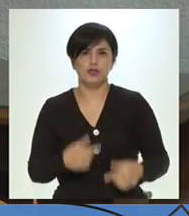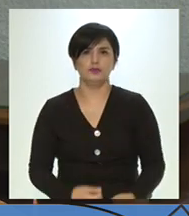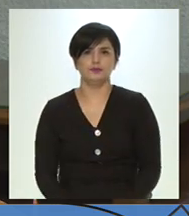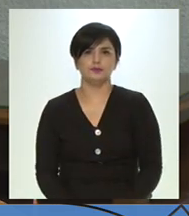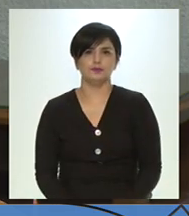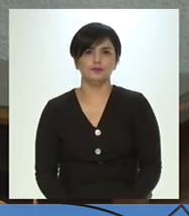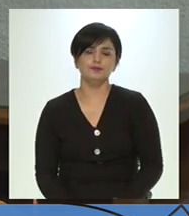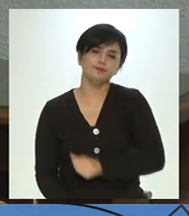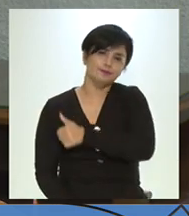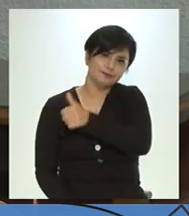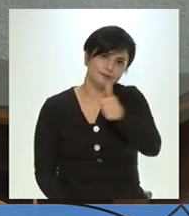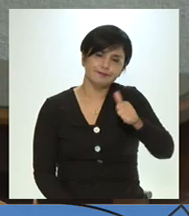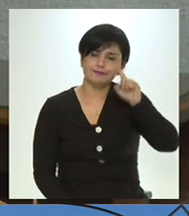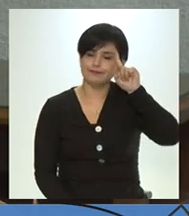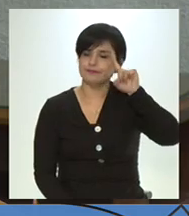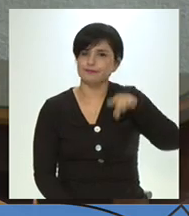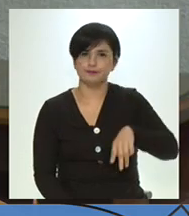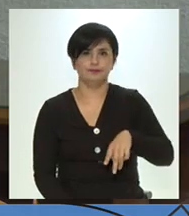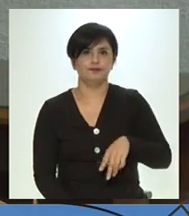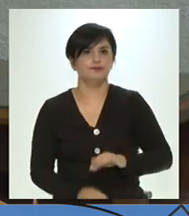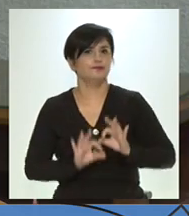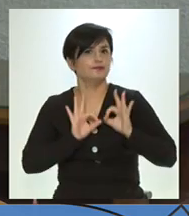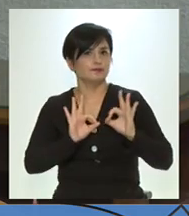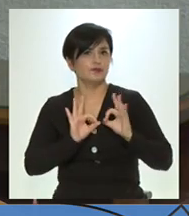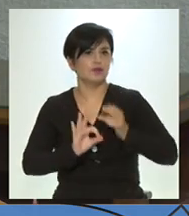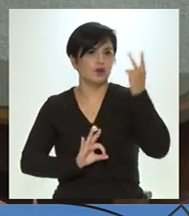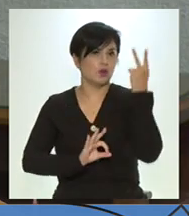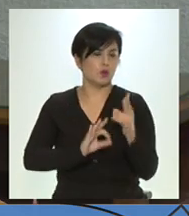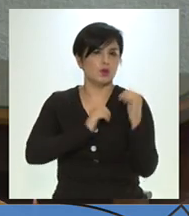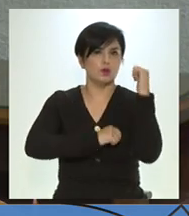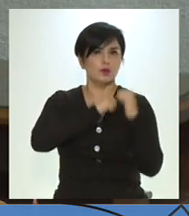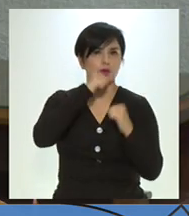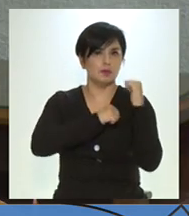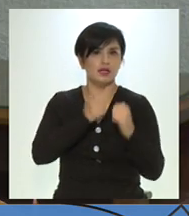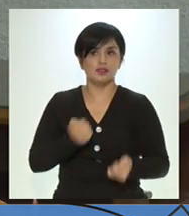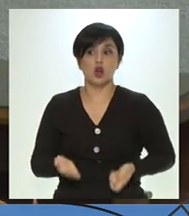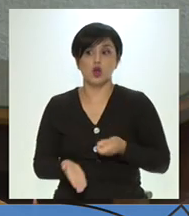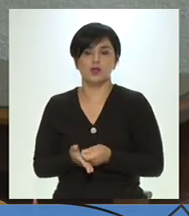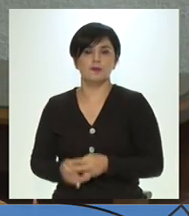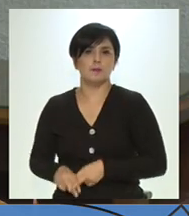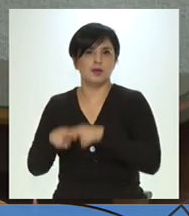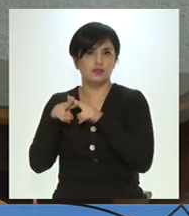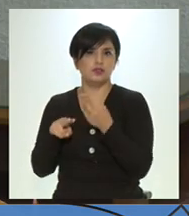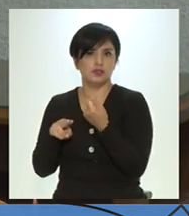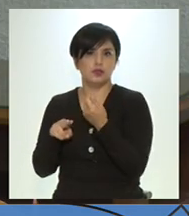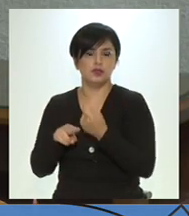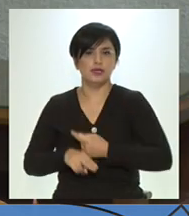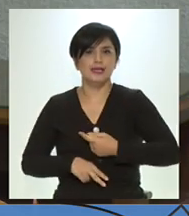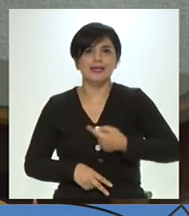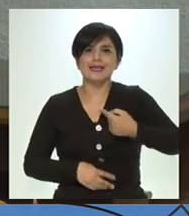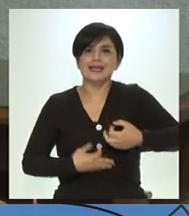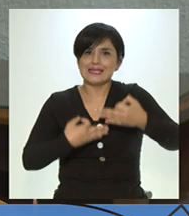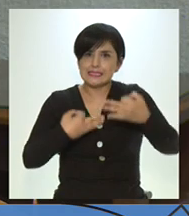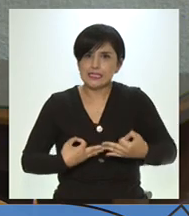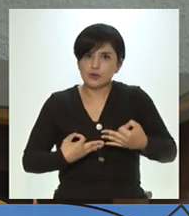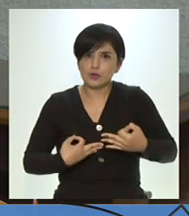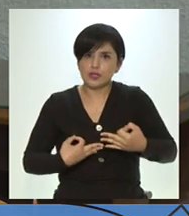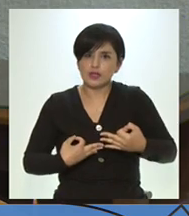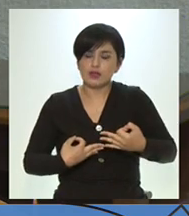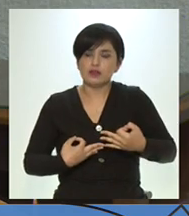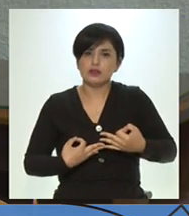sabemos especialmente los empresarios inversionistas que la certidumbre jurídica y política